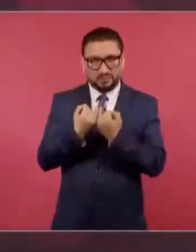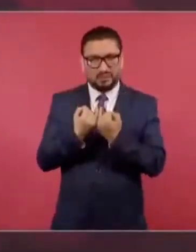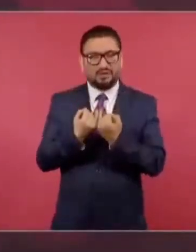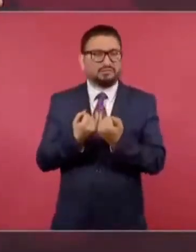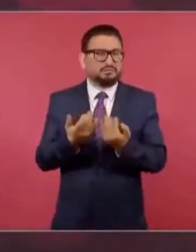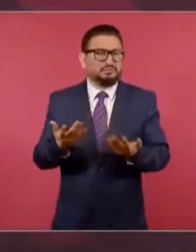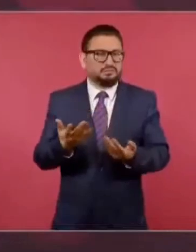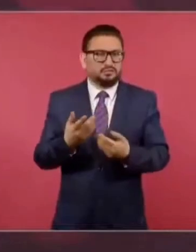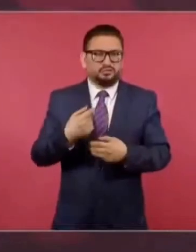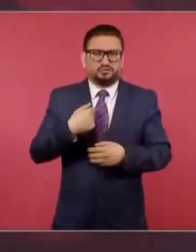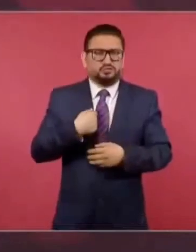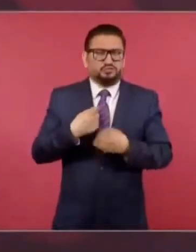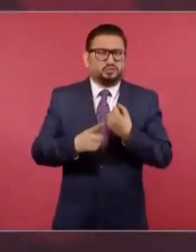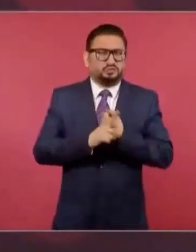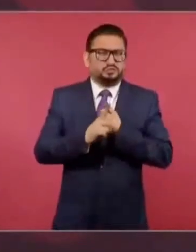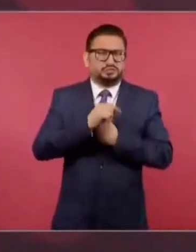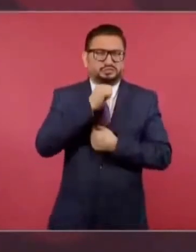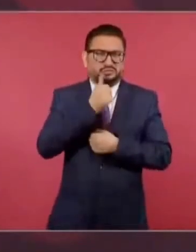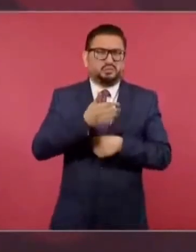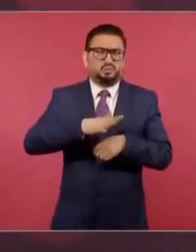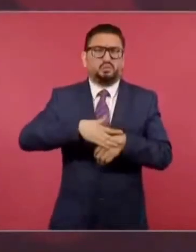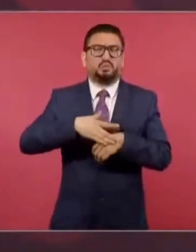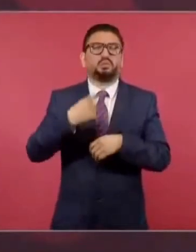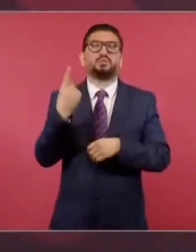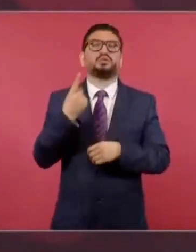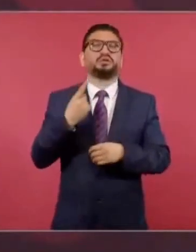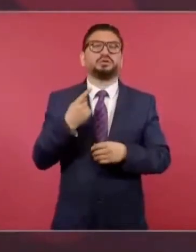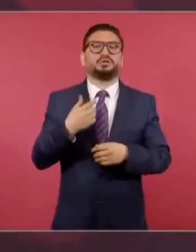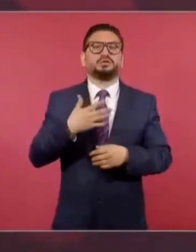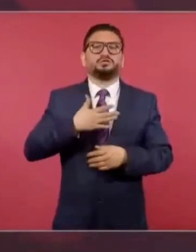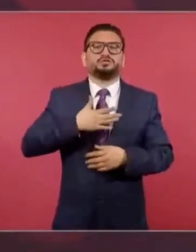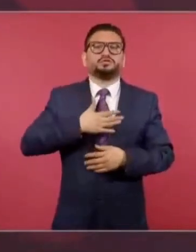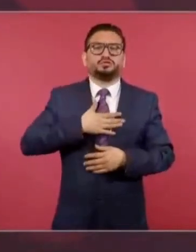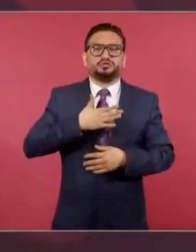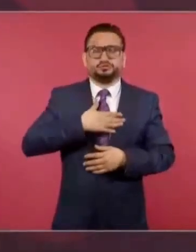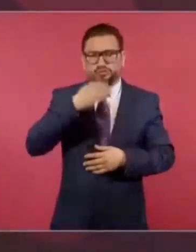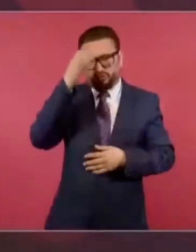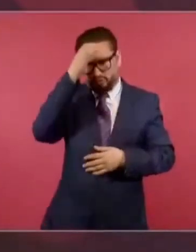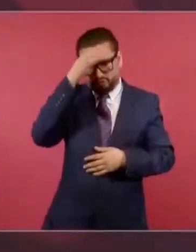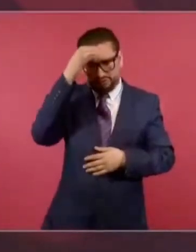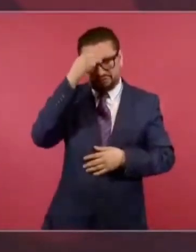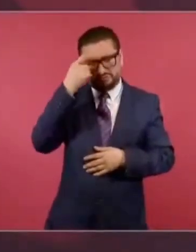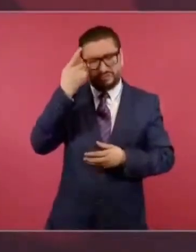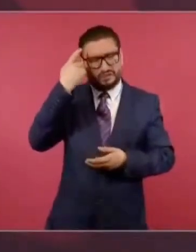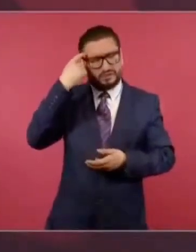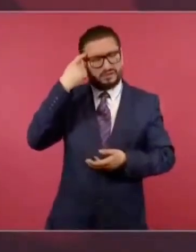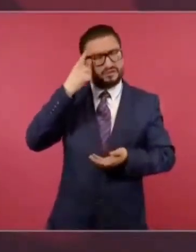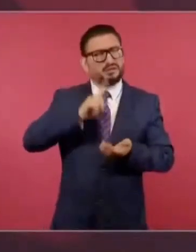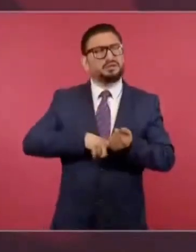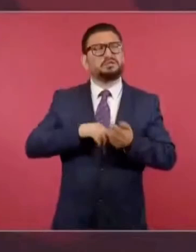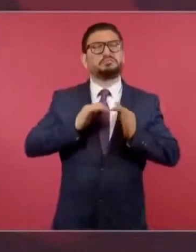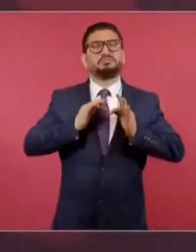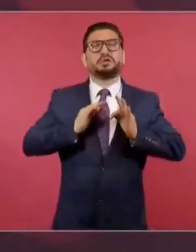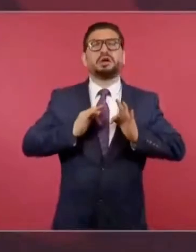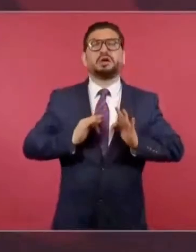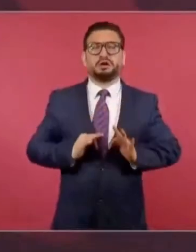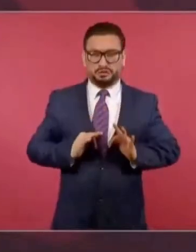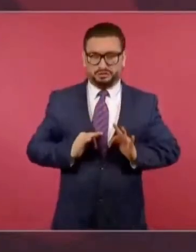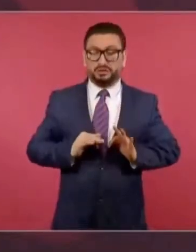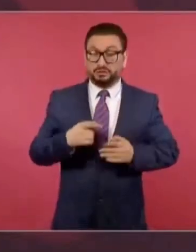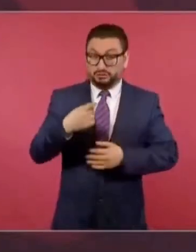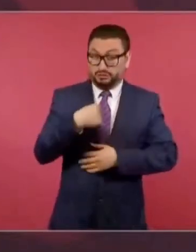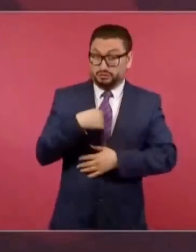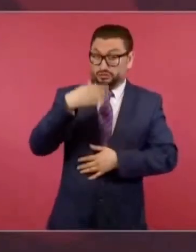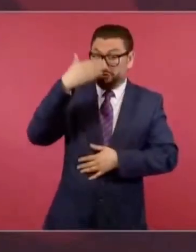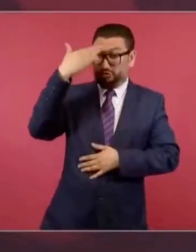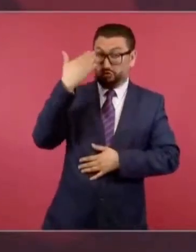¿Por qué no tengo problema? Primero, porque tengo mi conciencia tranquila, y segundo, porque sé